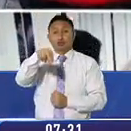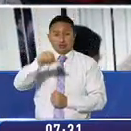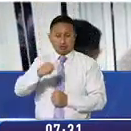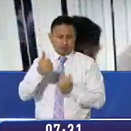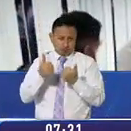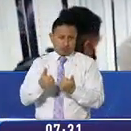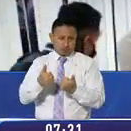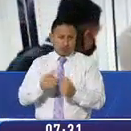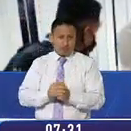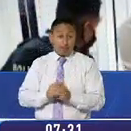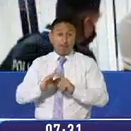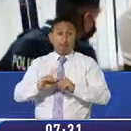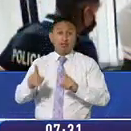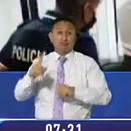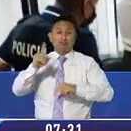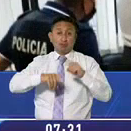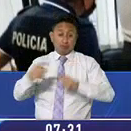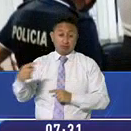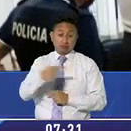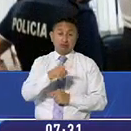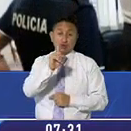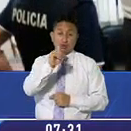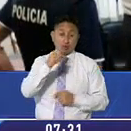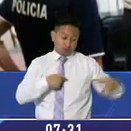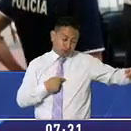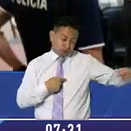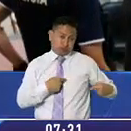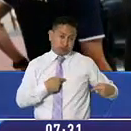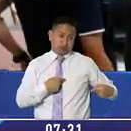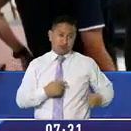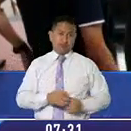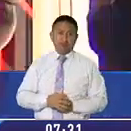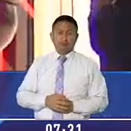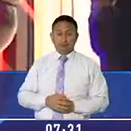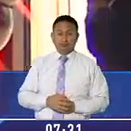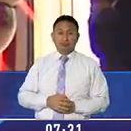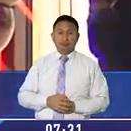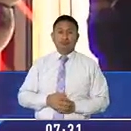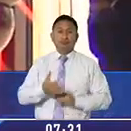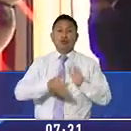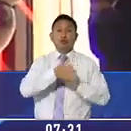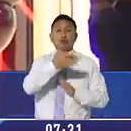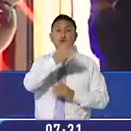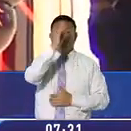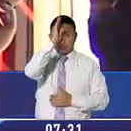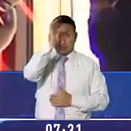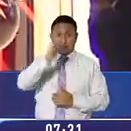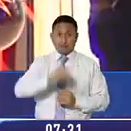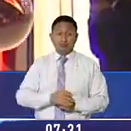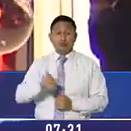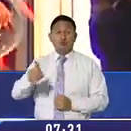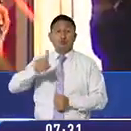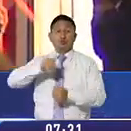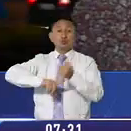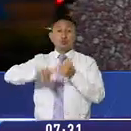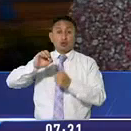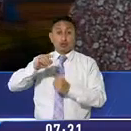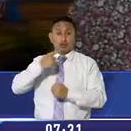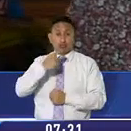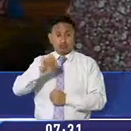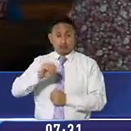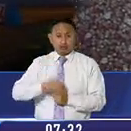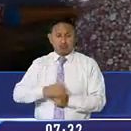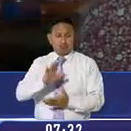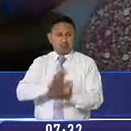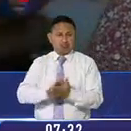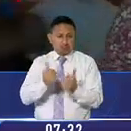el conductor quedó herido de bala en una pierna, quien fue trasladado hasta una casa de salud. Su hermano confirmó que se encuentra